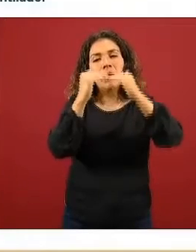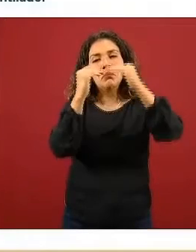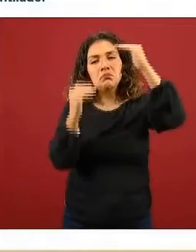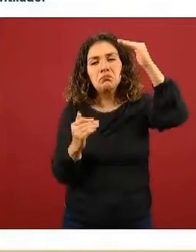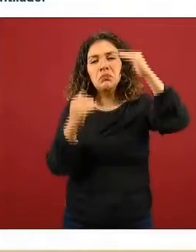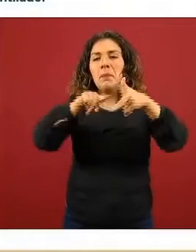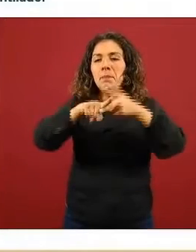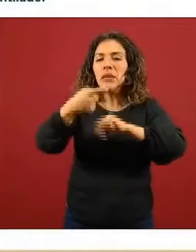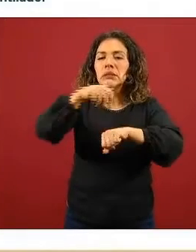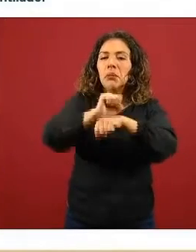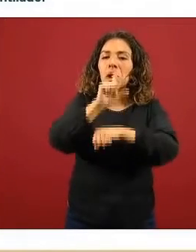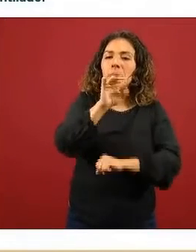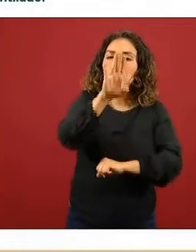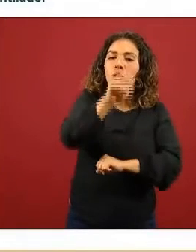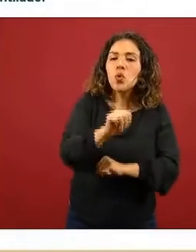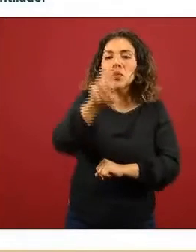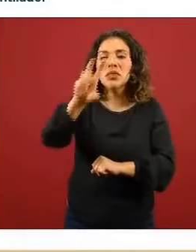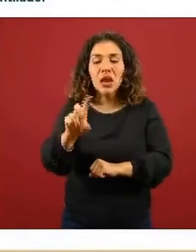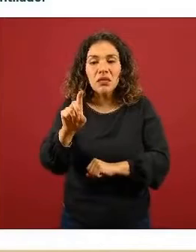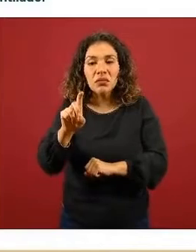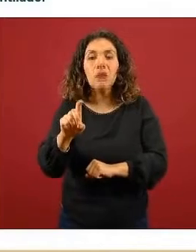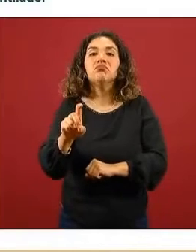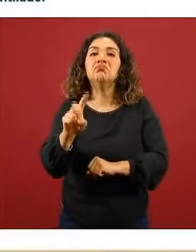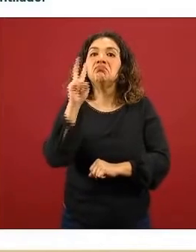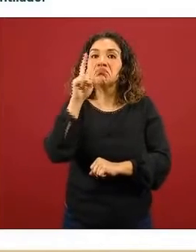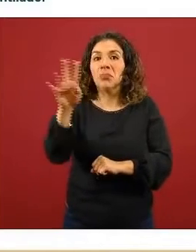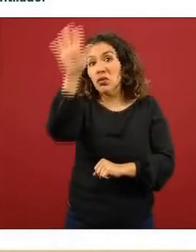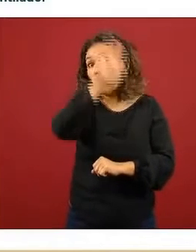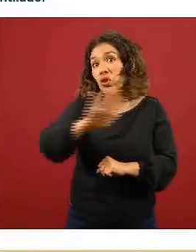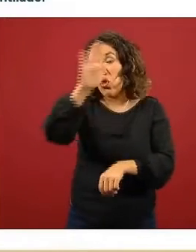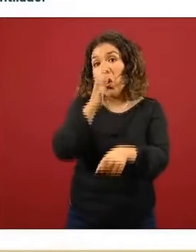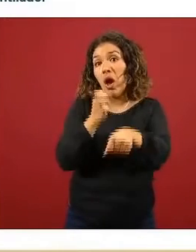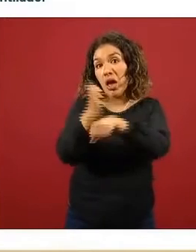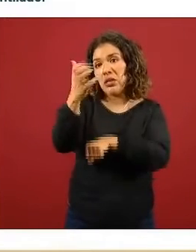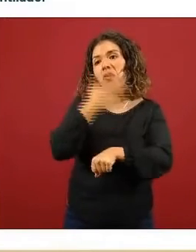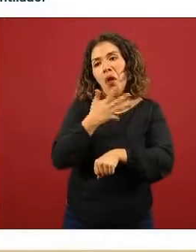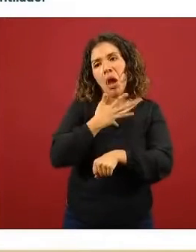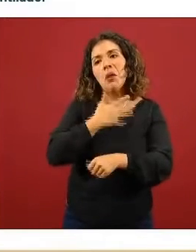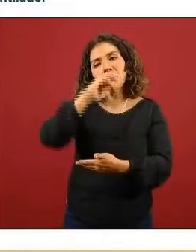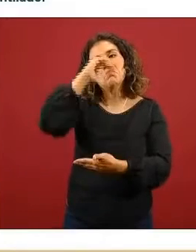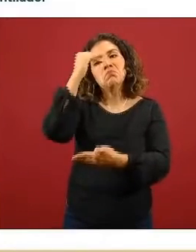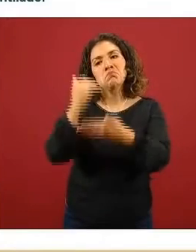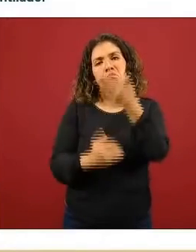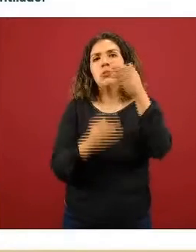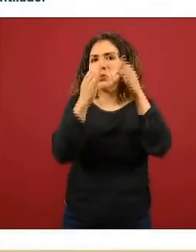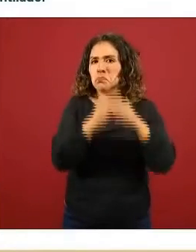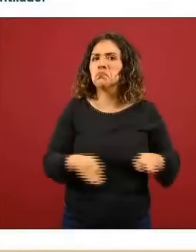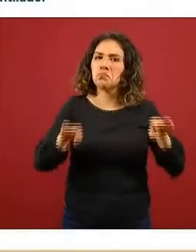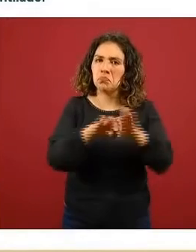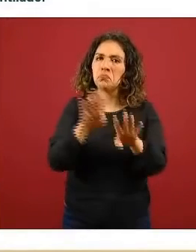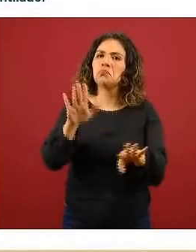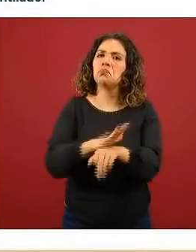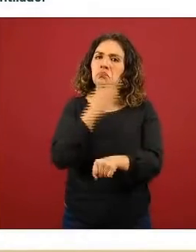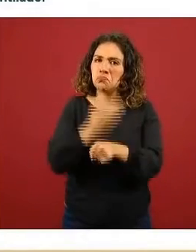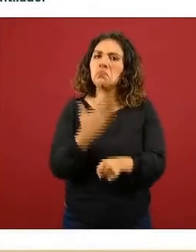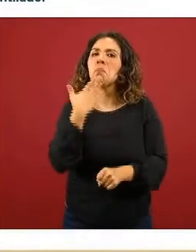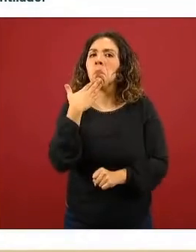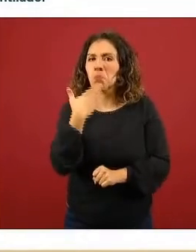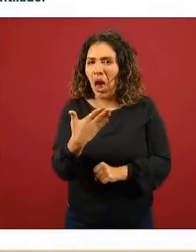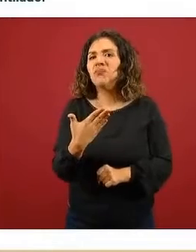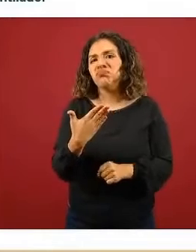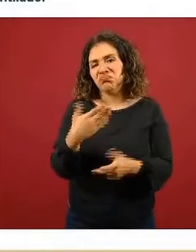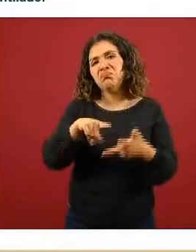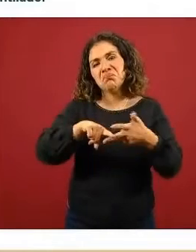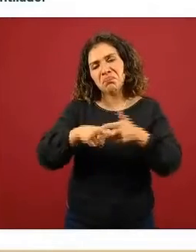la 29 y la 30. Por eso vemos que a nivel de todo el estado tenemos una caída bastante importante de su curva de